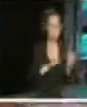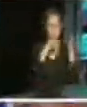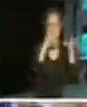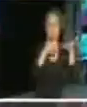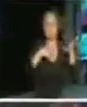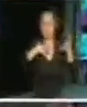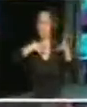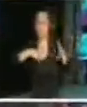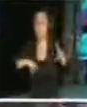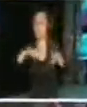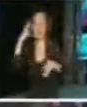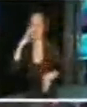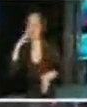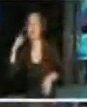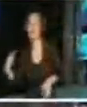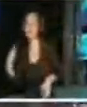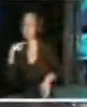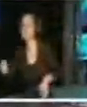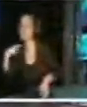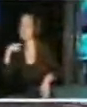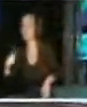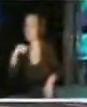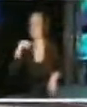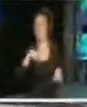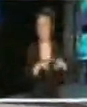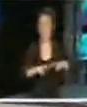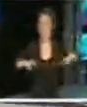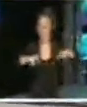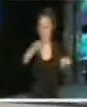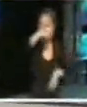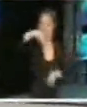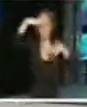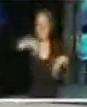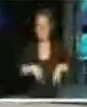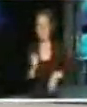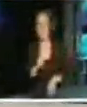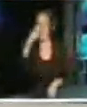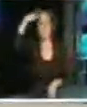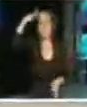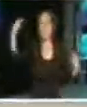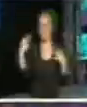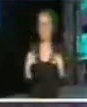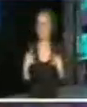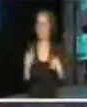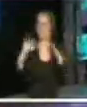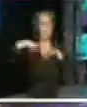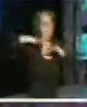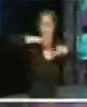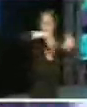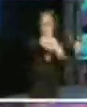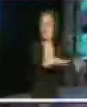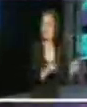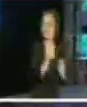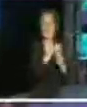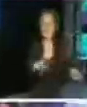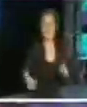No me sean ilusos y mantenga la ilusión. Expresarse en la calle y manifestarse, si los porrazos de